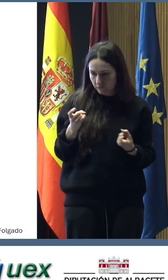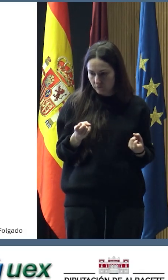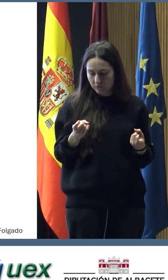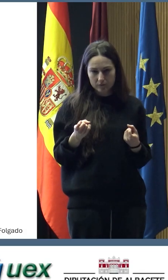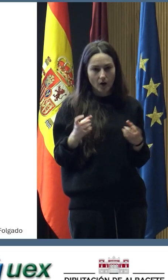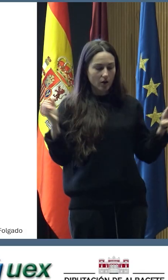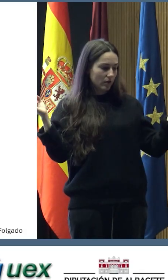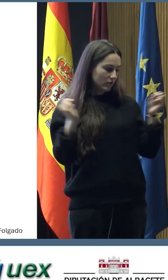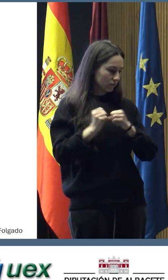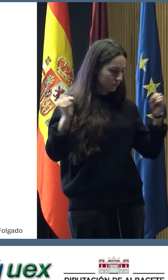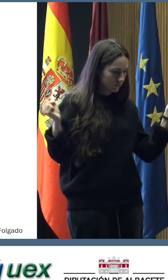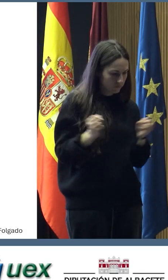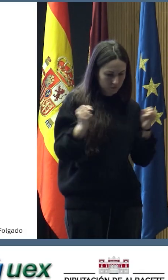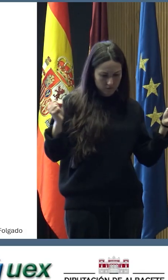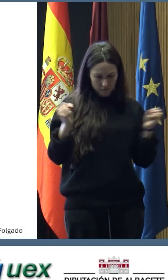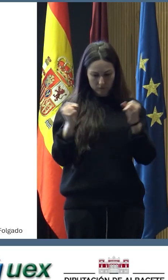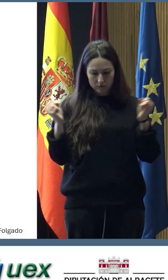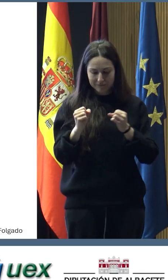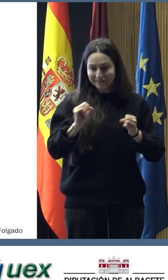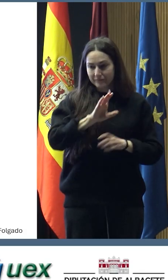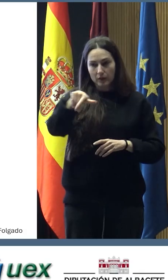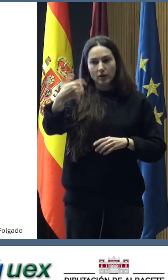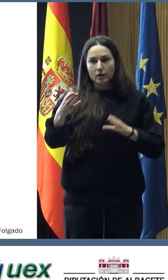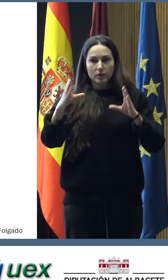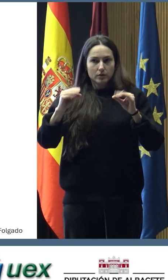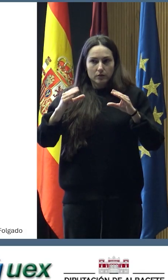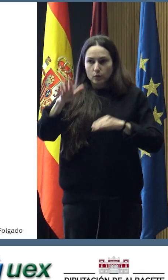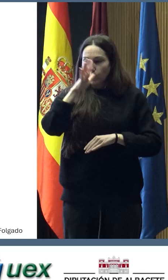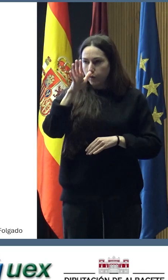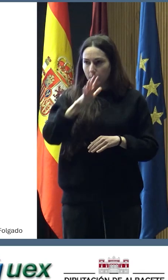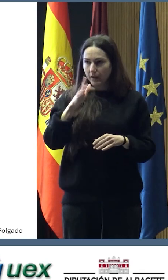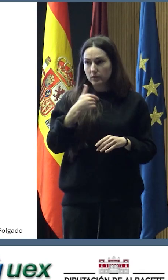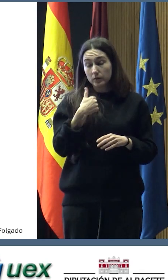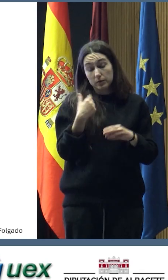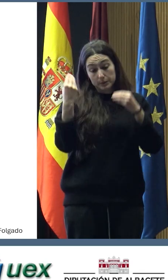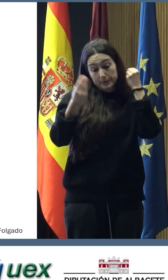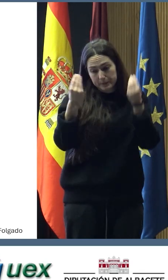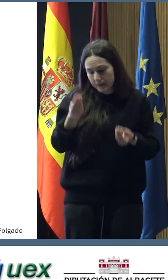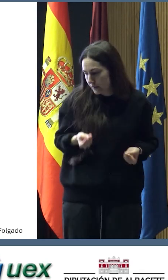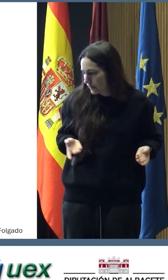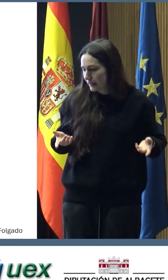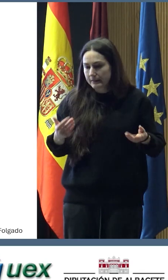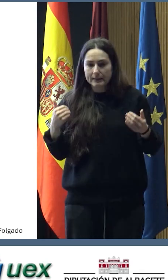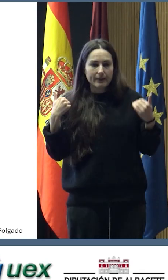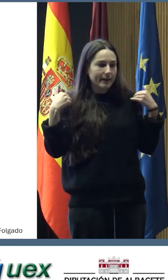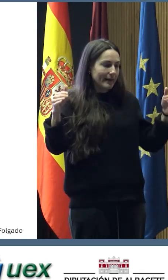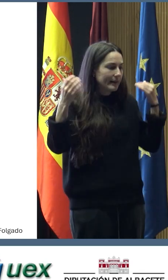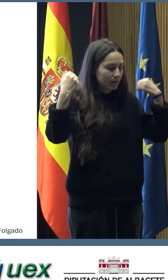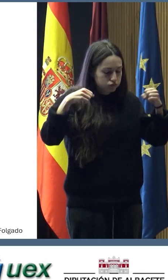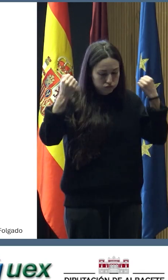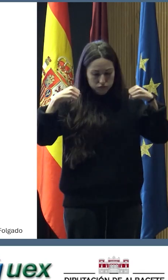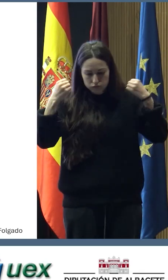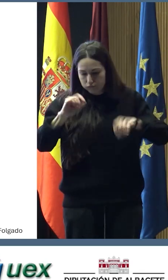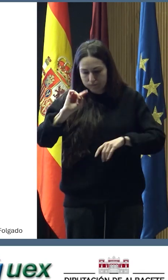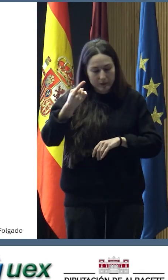Hacía mucho frío, estaba húmedo afuera, así que supongo que realmente debería haberme estirado y calentado primero. De todas